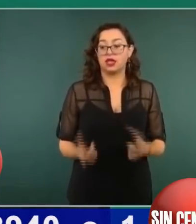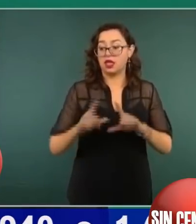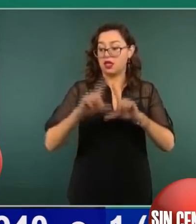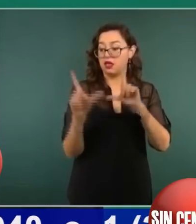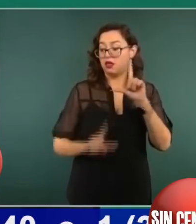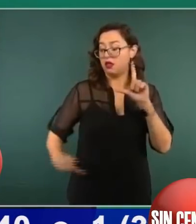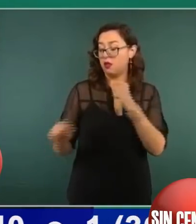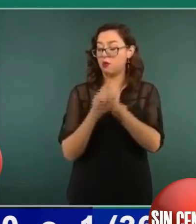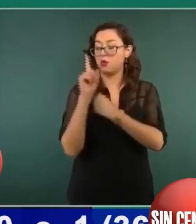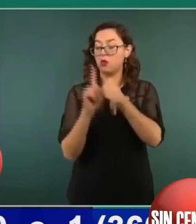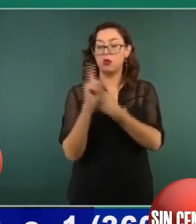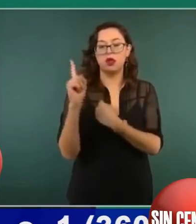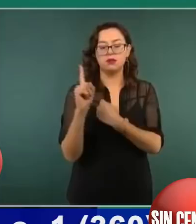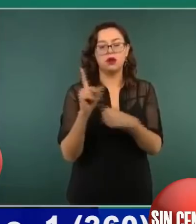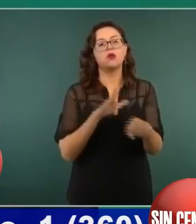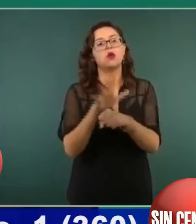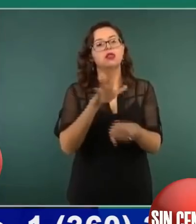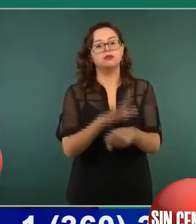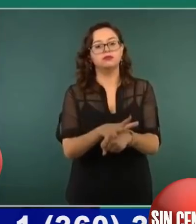falta de democracia.